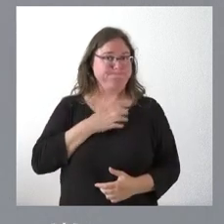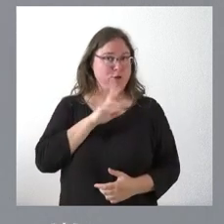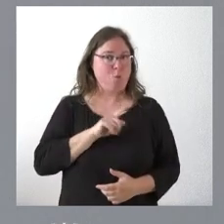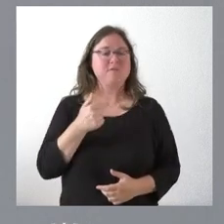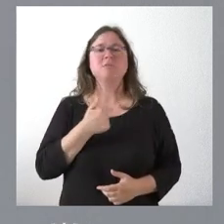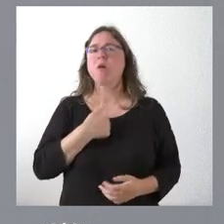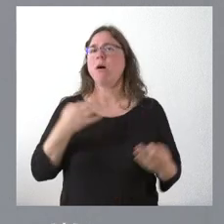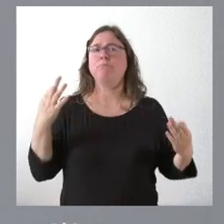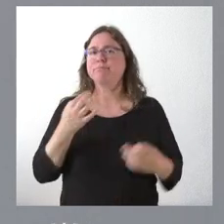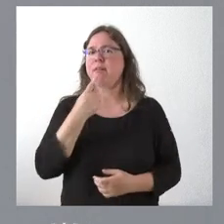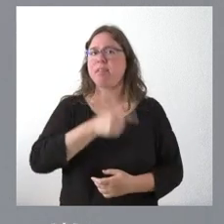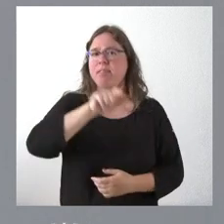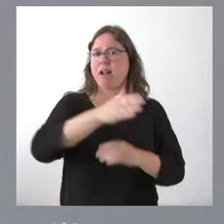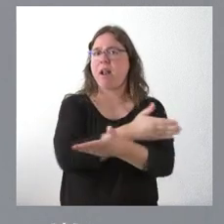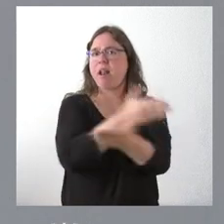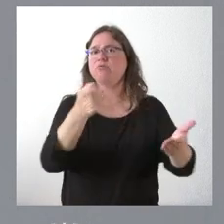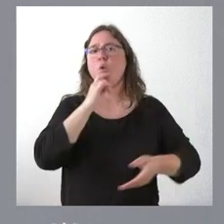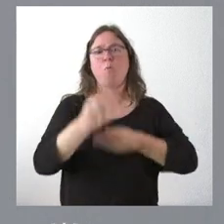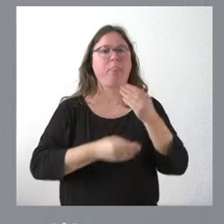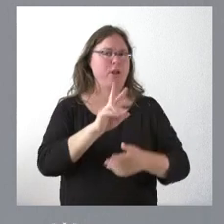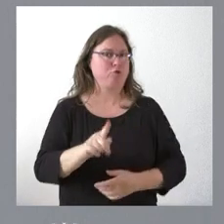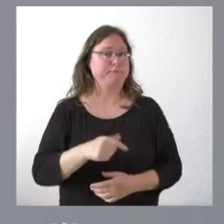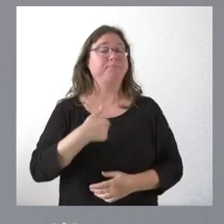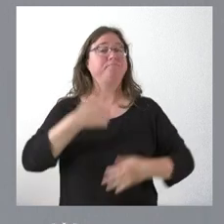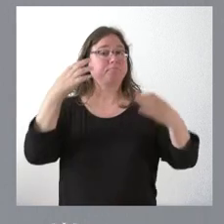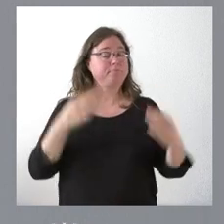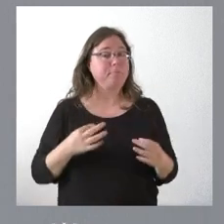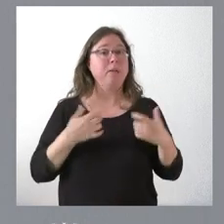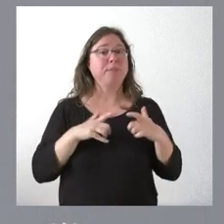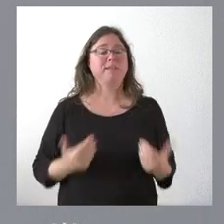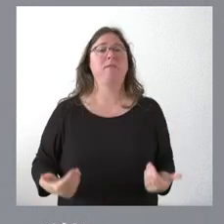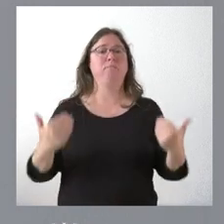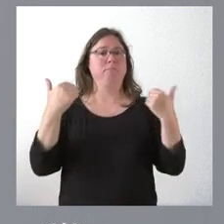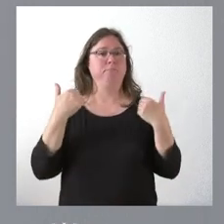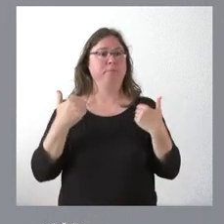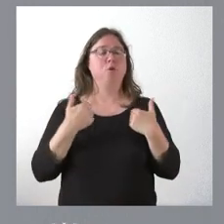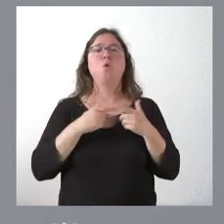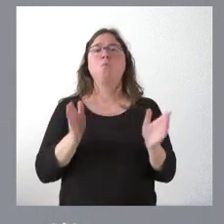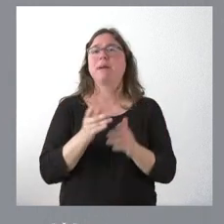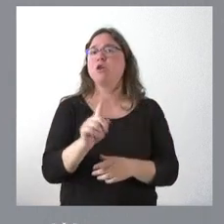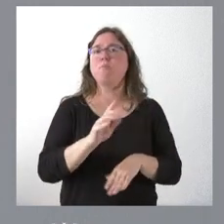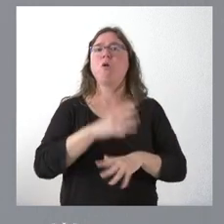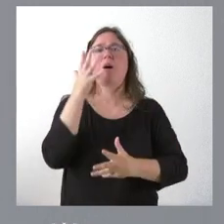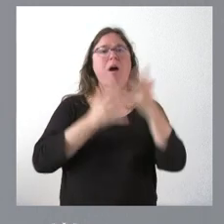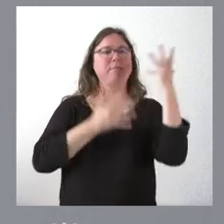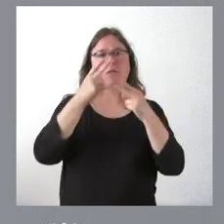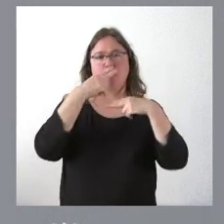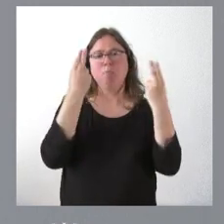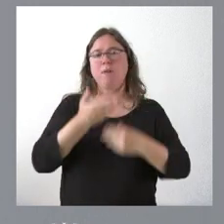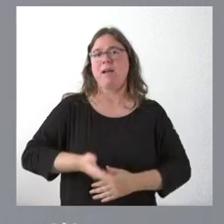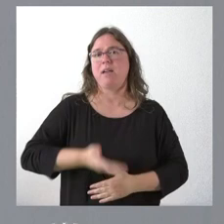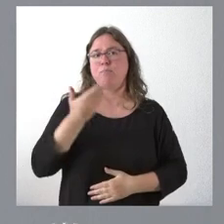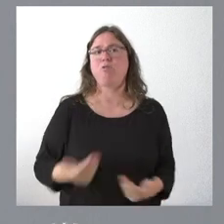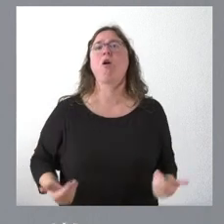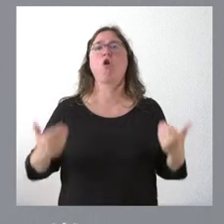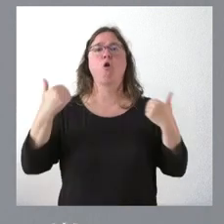nosotros los que digamos a los demás cómo tienen que hacerlo. Sí que en la parte que nos corresponde, que no es pequeña porque somos una administración pública importante con importantes